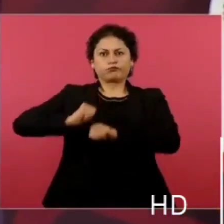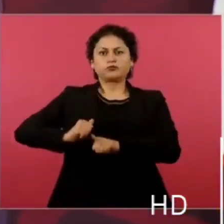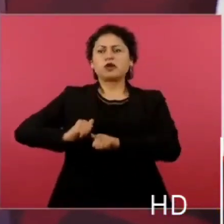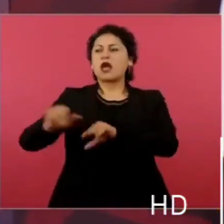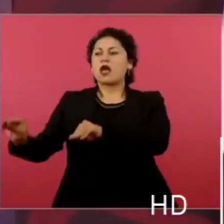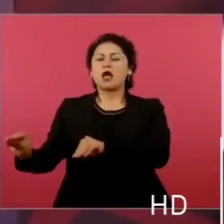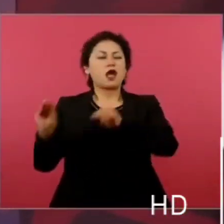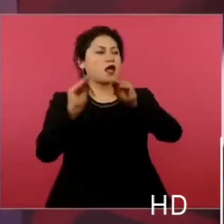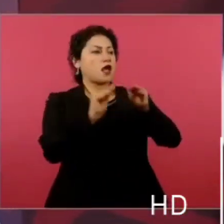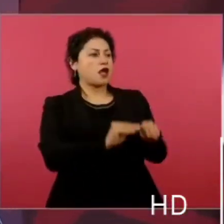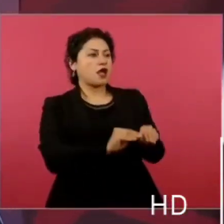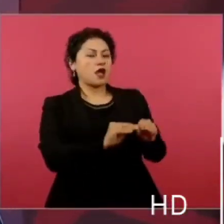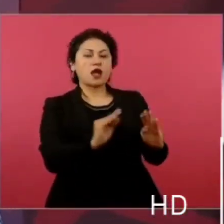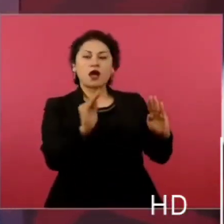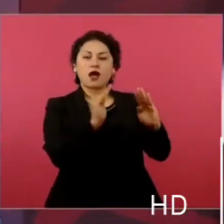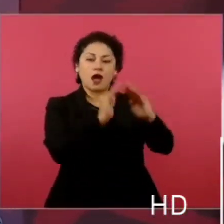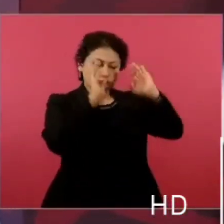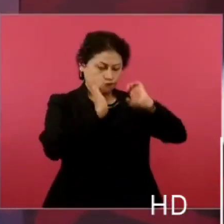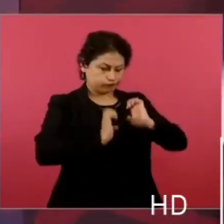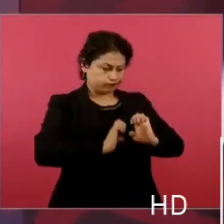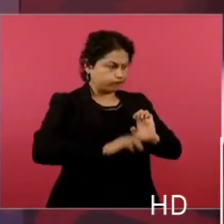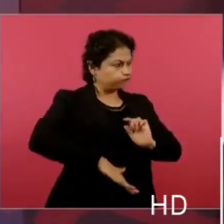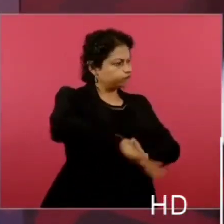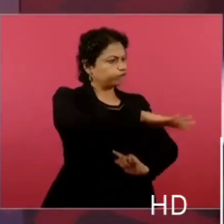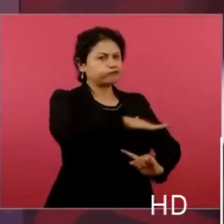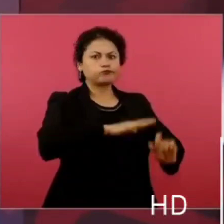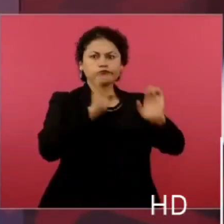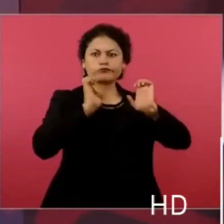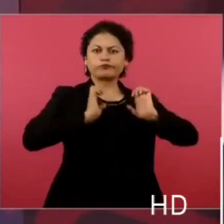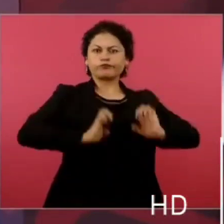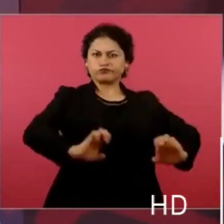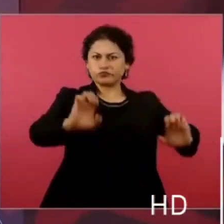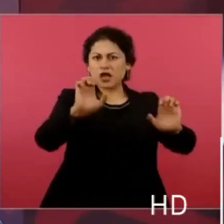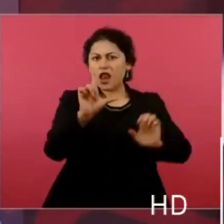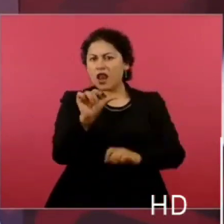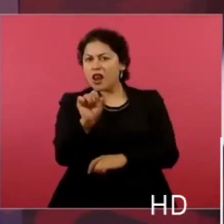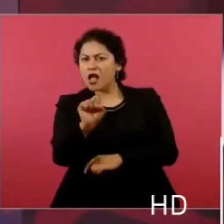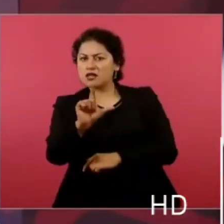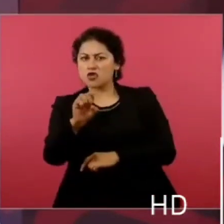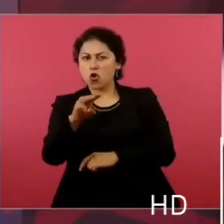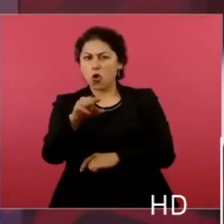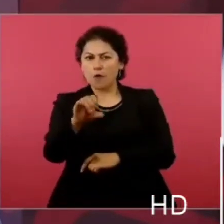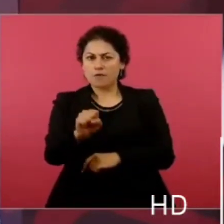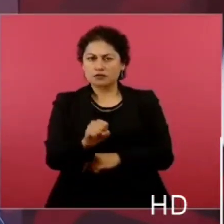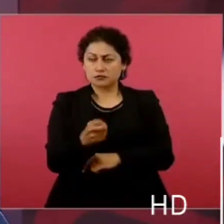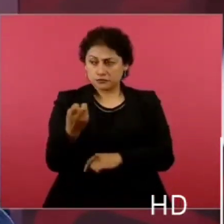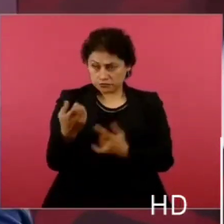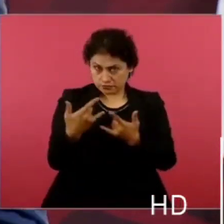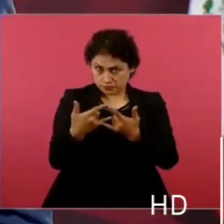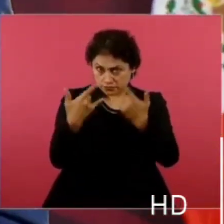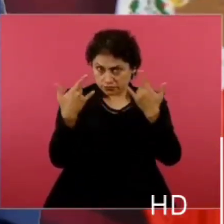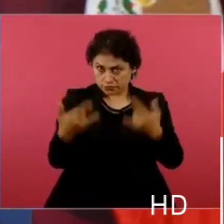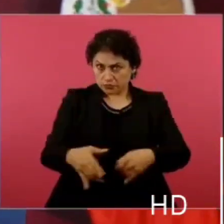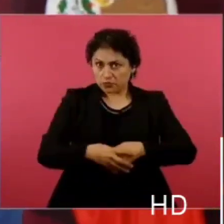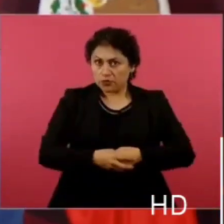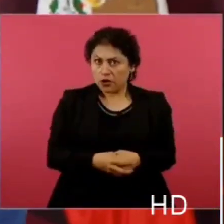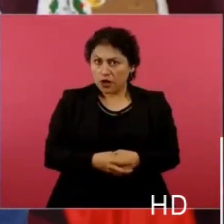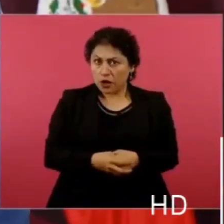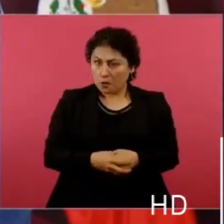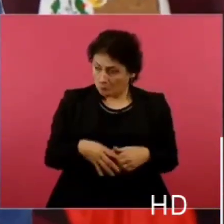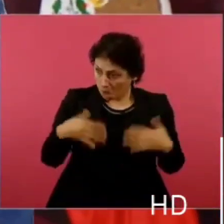Es cosa, nada más que el Reforma no hace esos